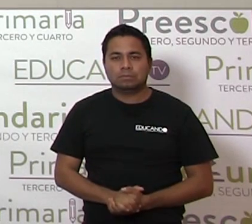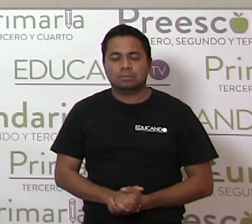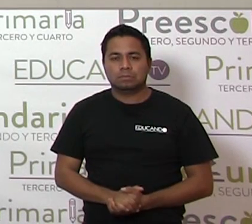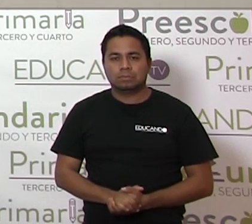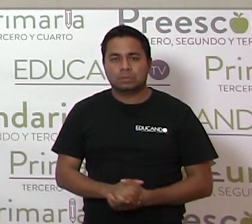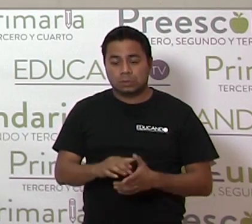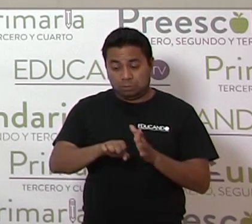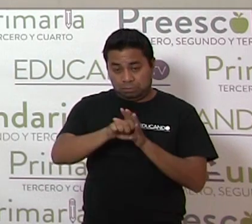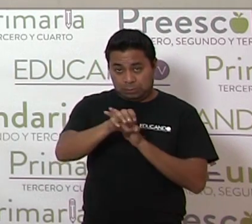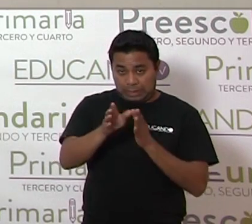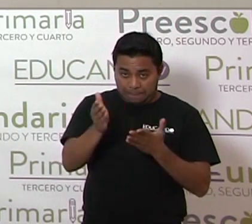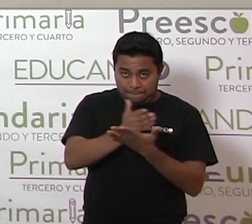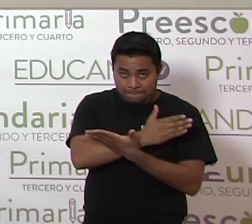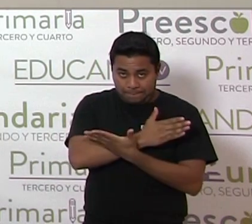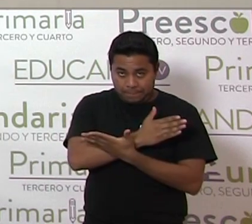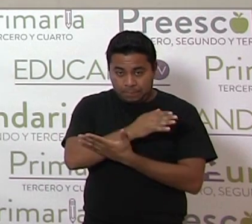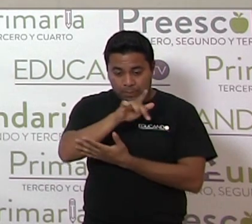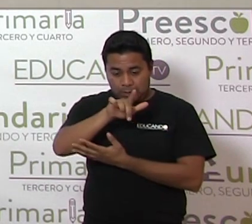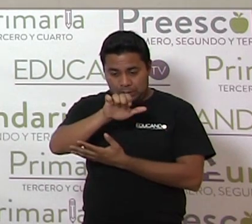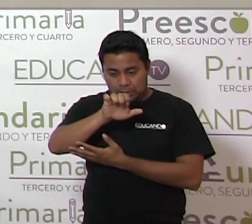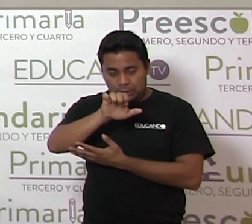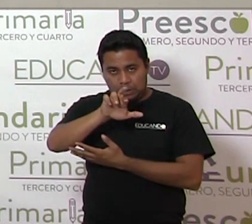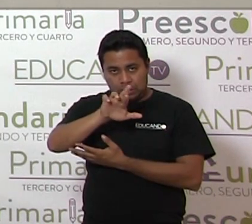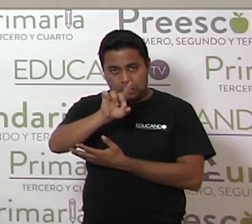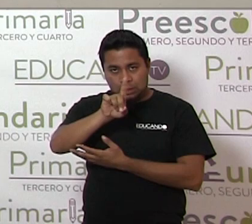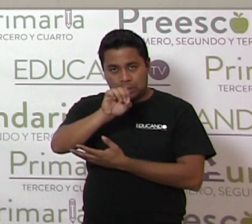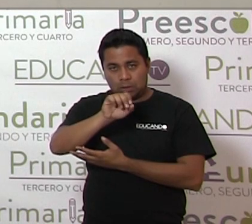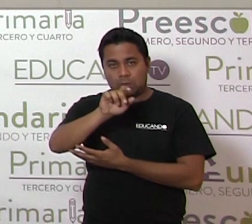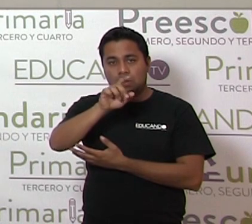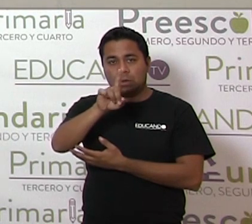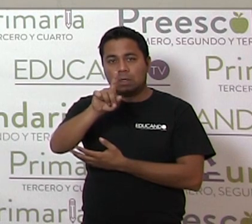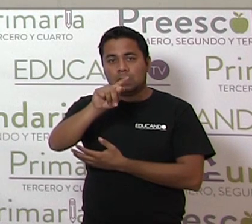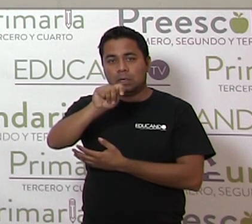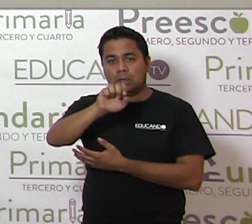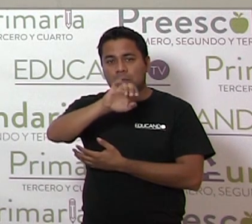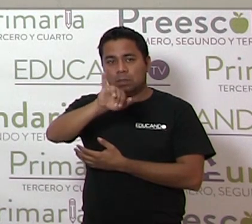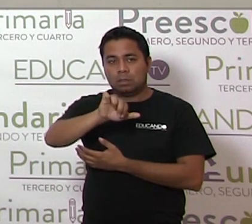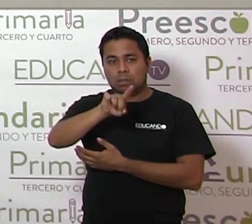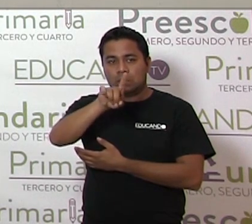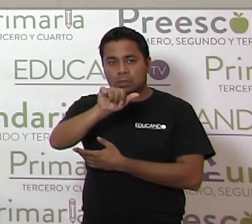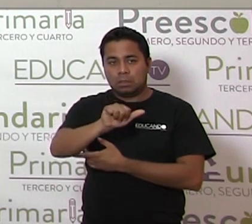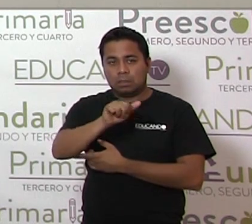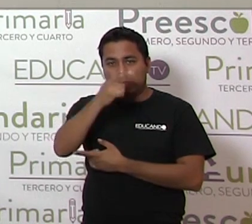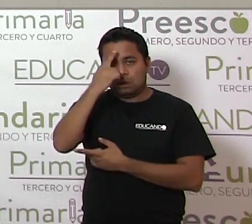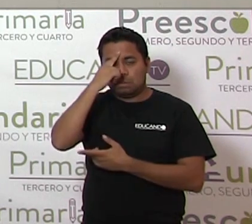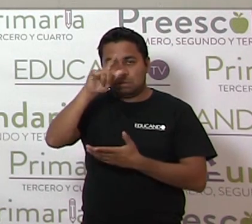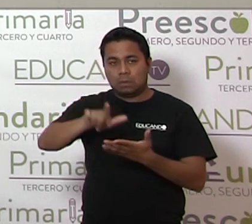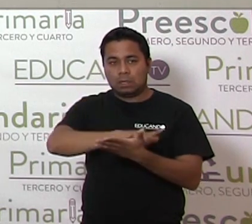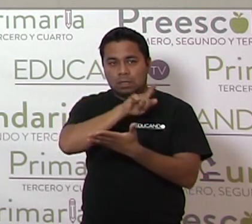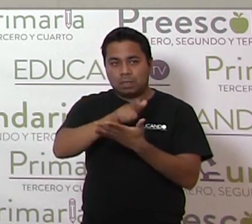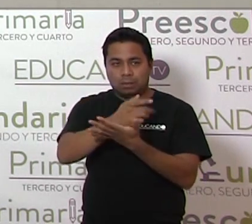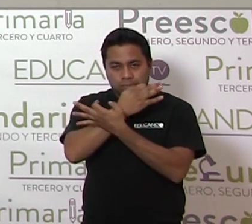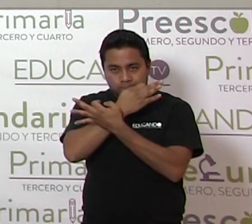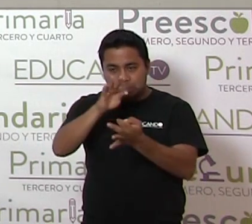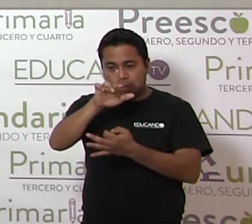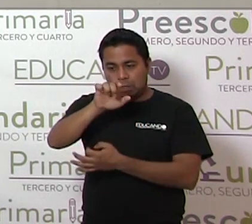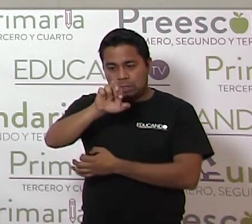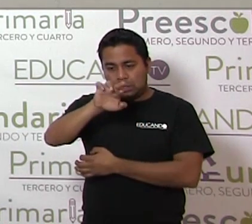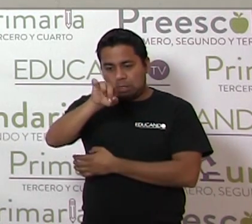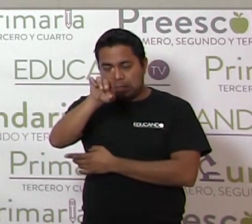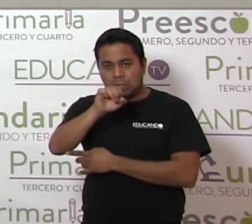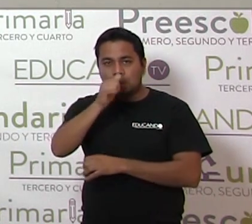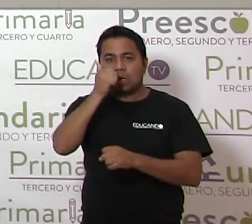tanto, Sebastián Lerdo de Tejada se prepara para promulgar la Ley